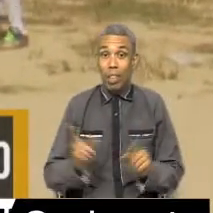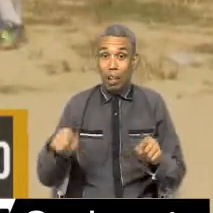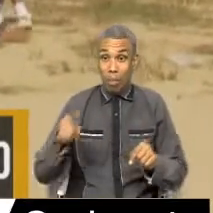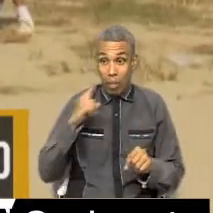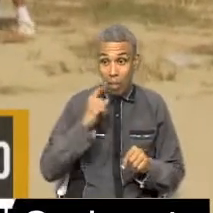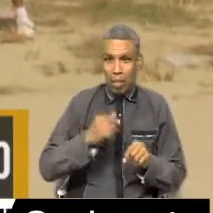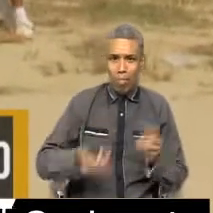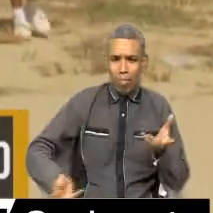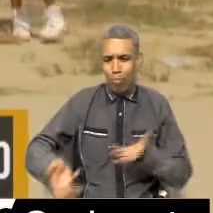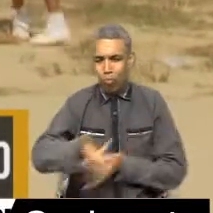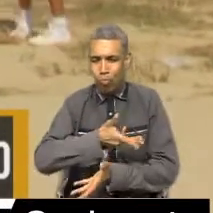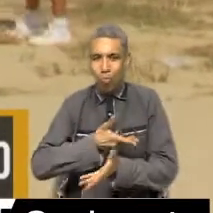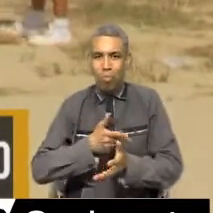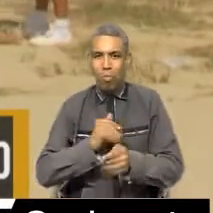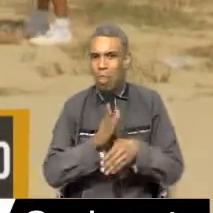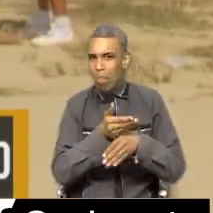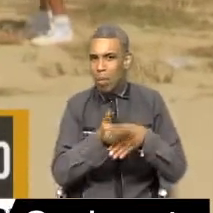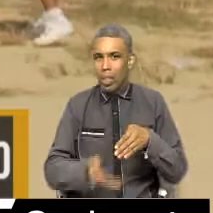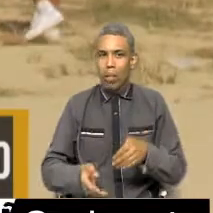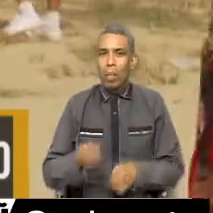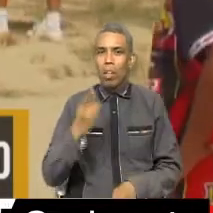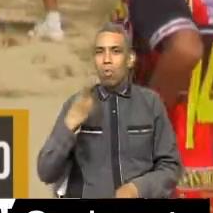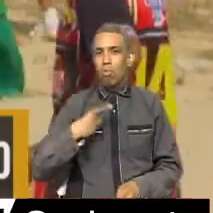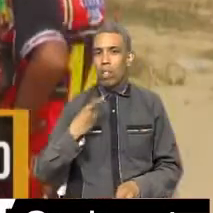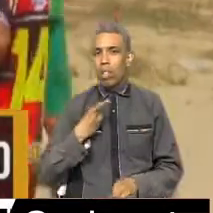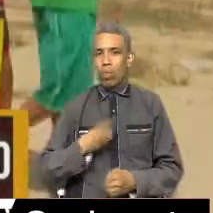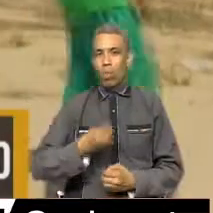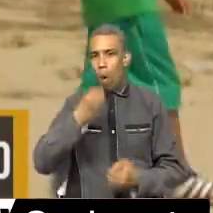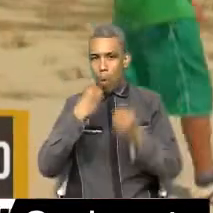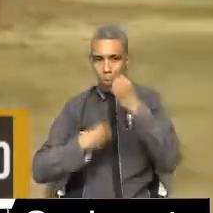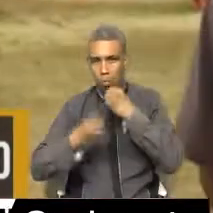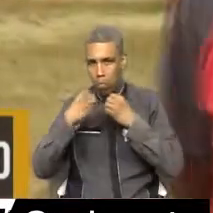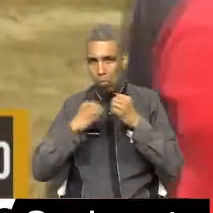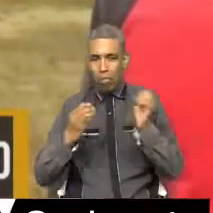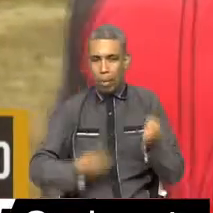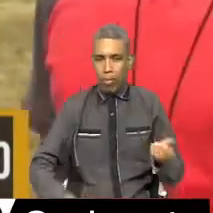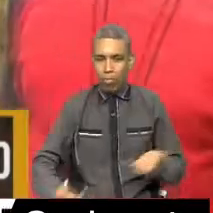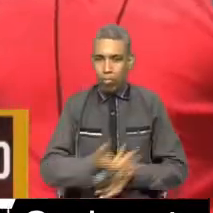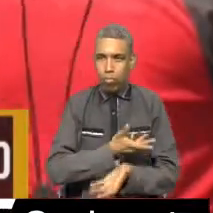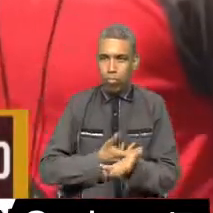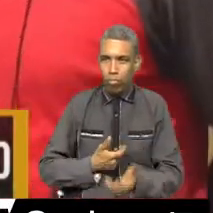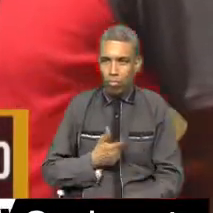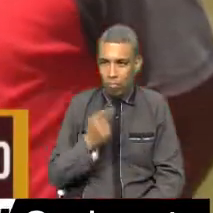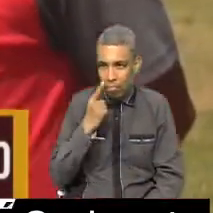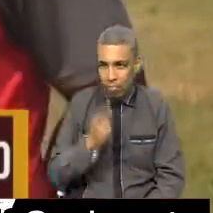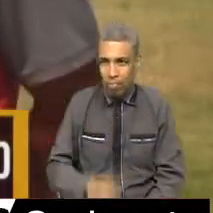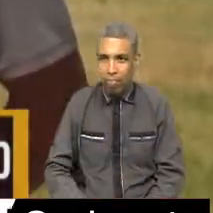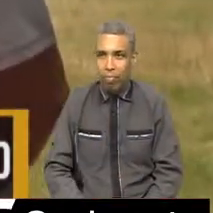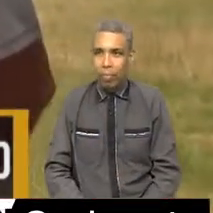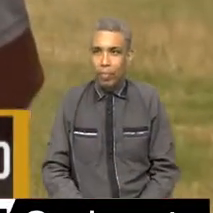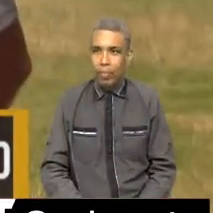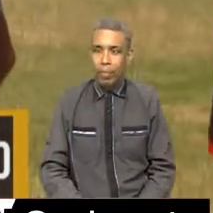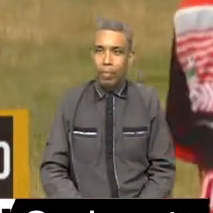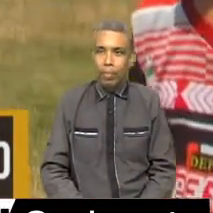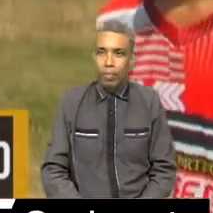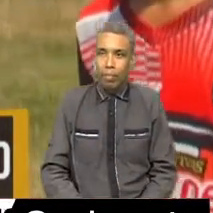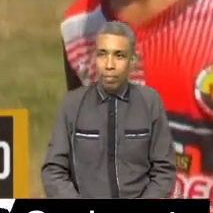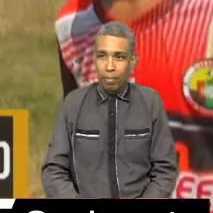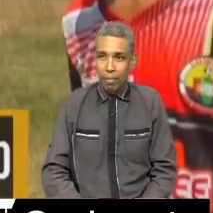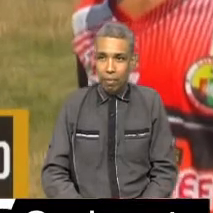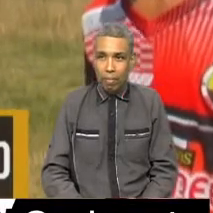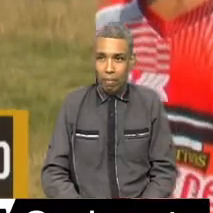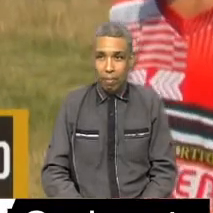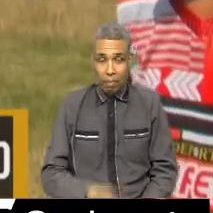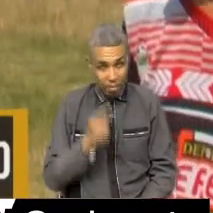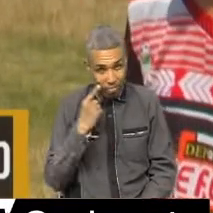esta época tan especial del año. Para ello nos acompaña el profesor Moisés, quien es el dirigente deportivo de Unión Barranca